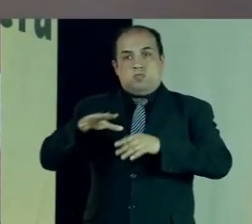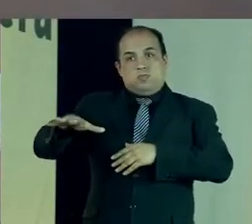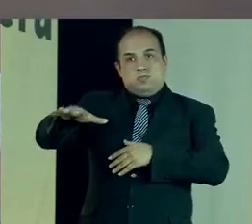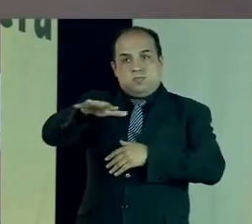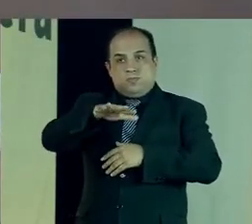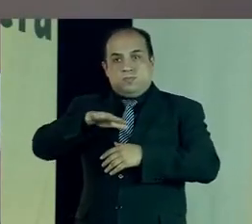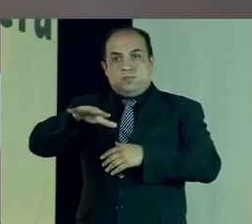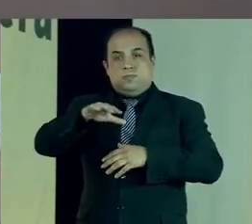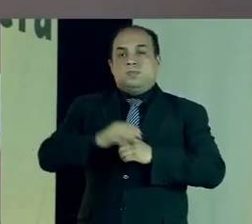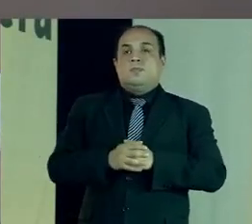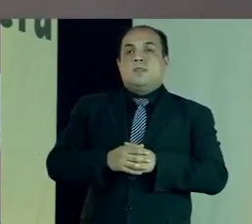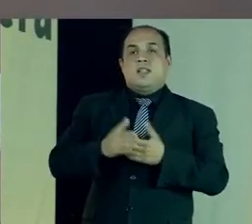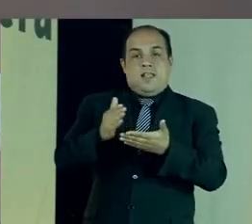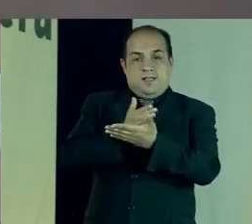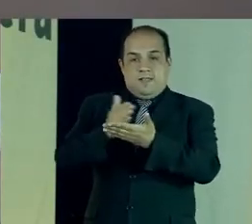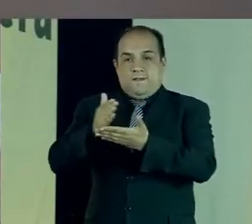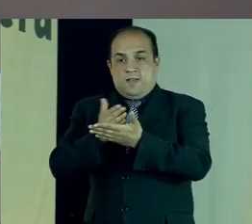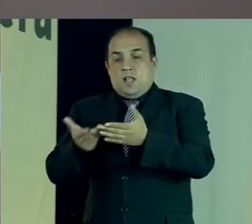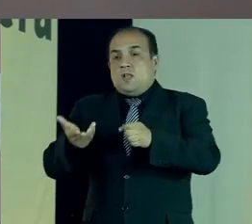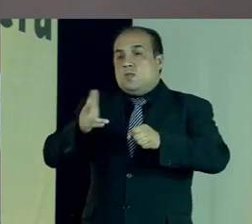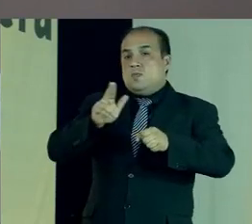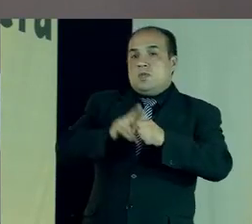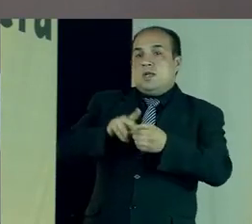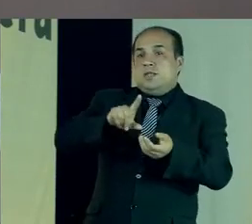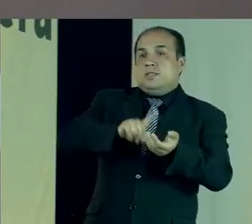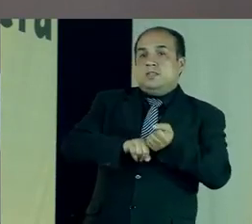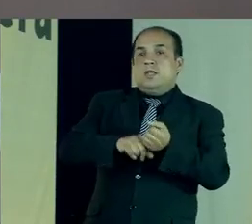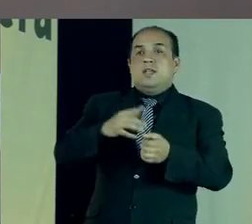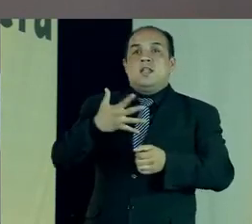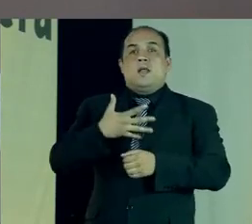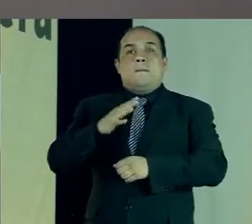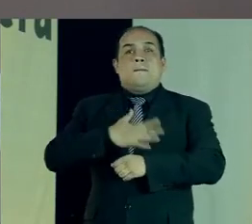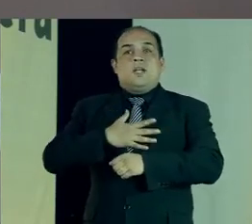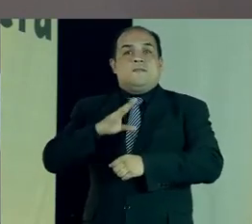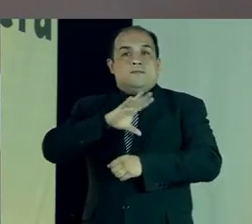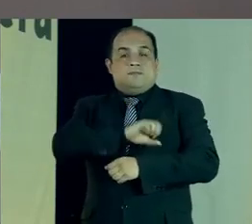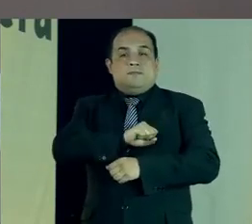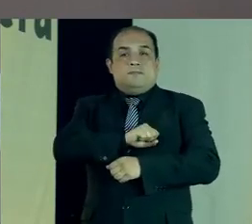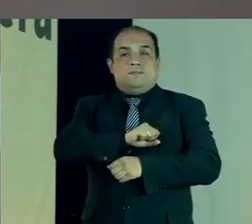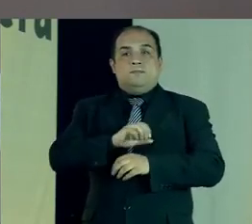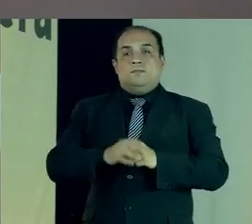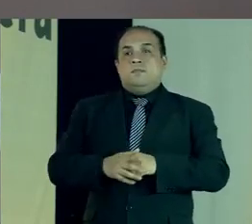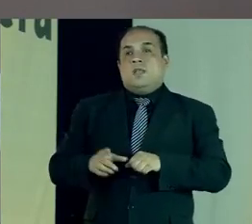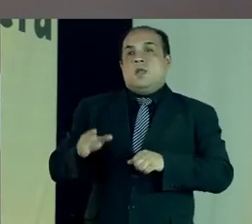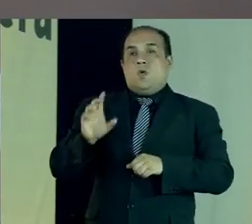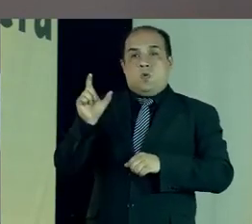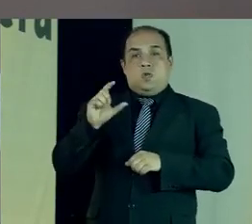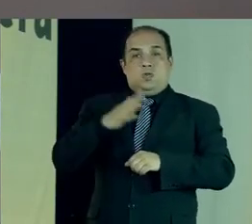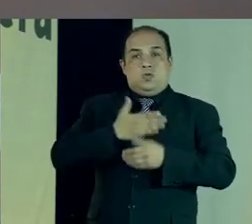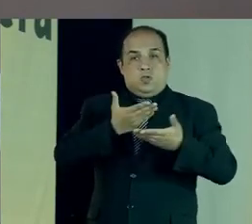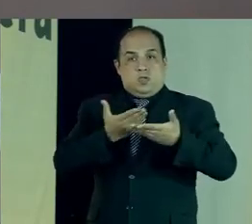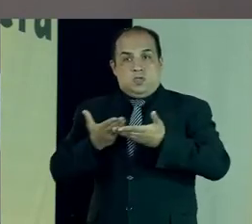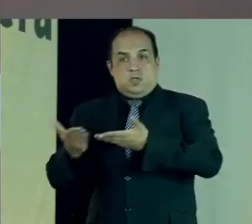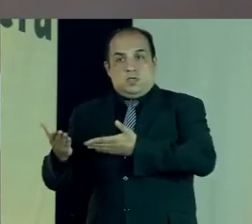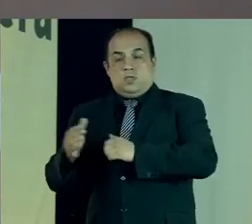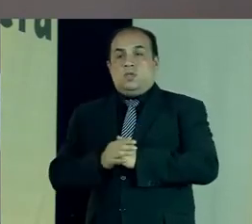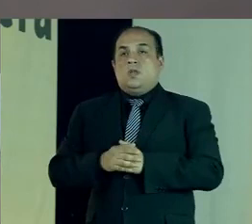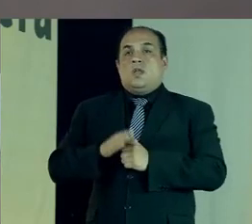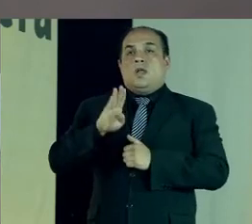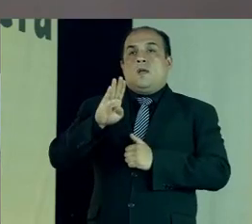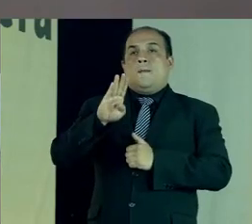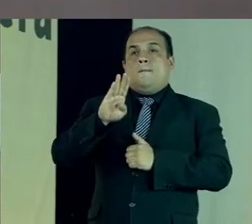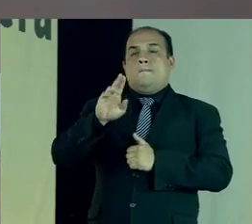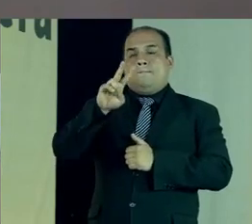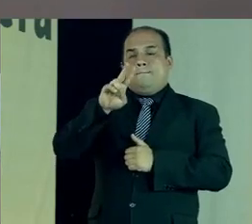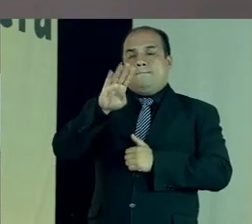esta división del hospital había sido mi favorito desde el día en que llegué a volvió hace casi